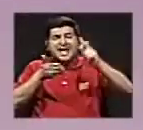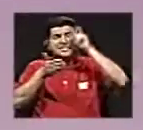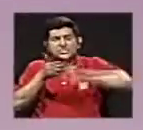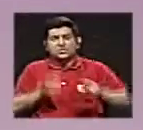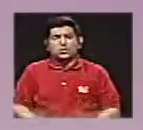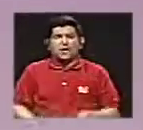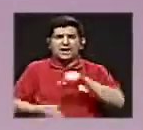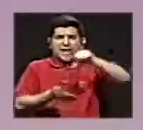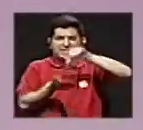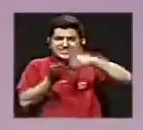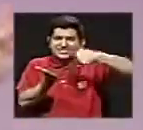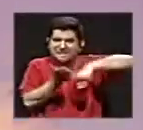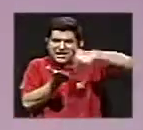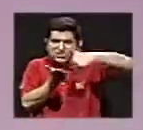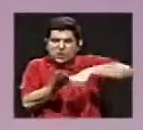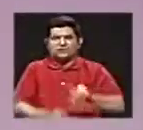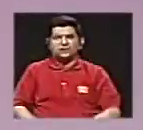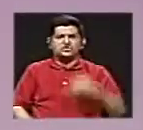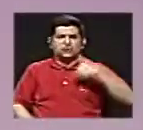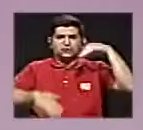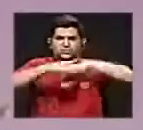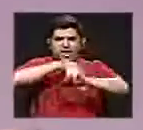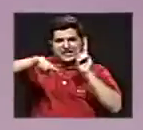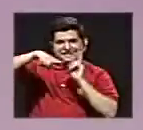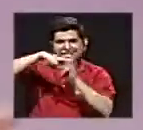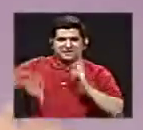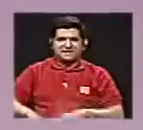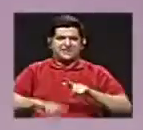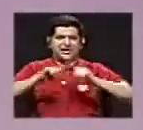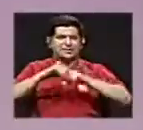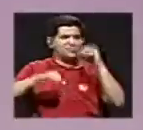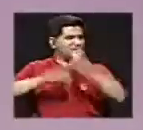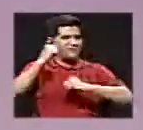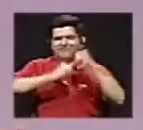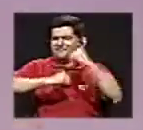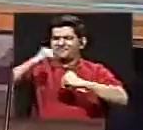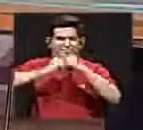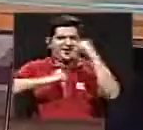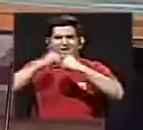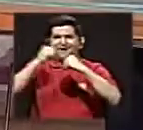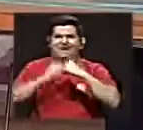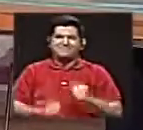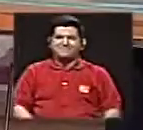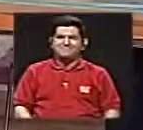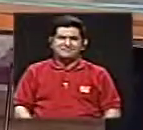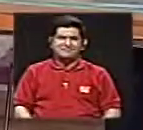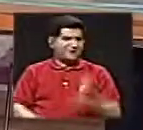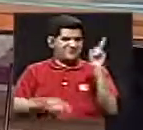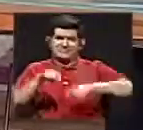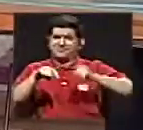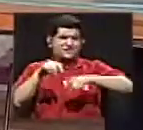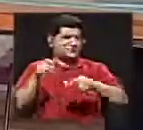un centro de votación, tiene cementerio, tiene una serie de infraestructura que no se puede desaparecer de la noche